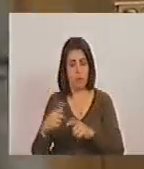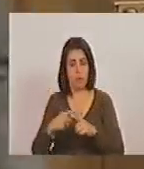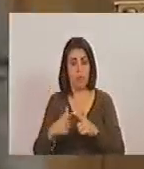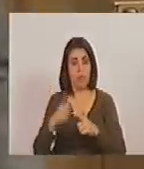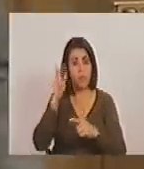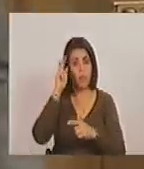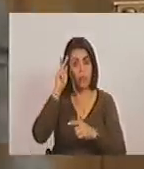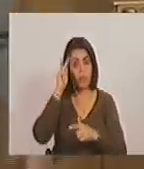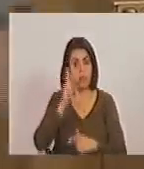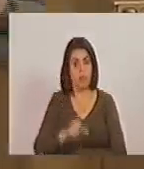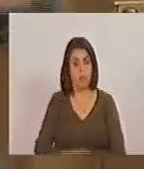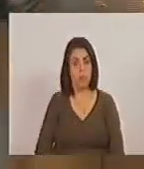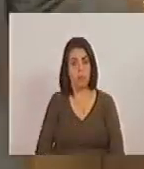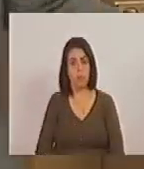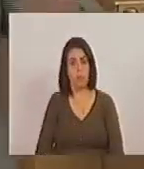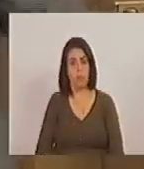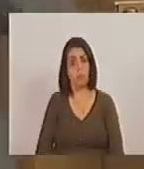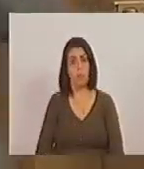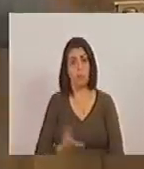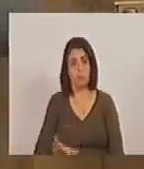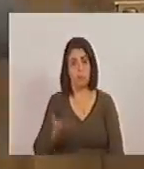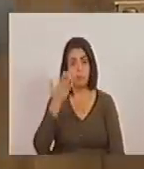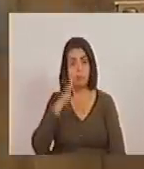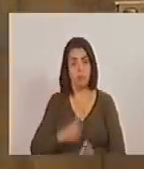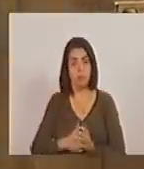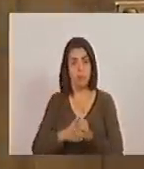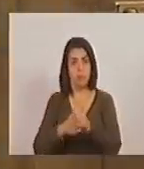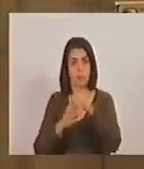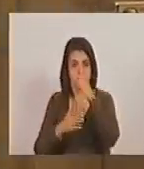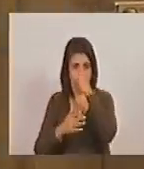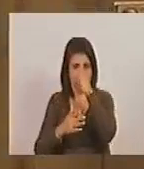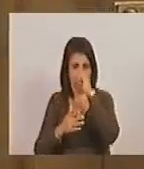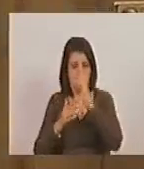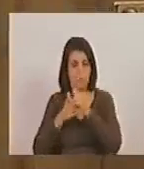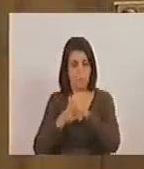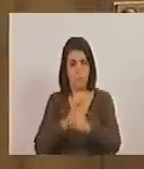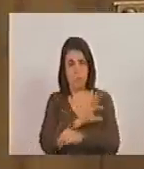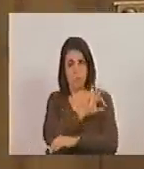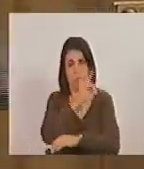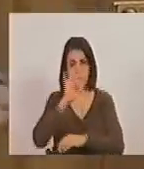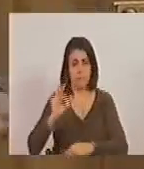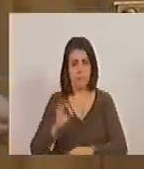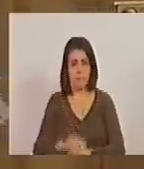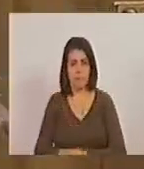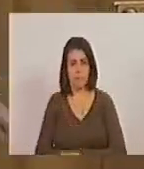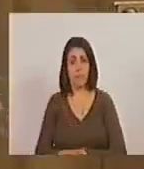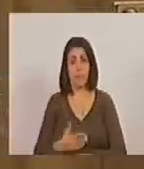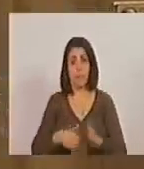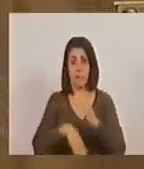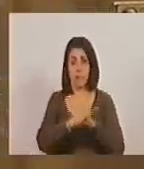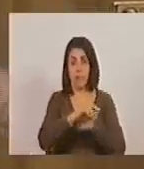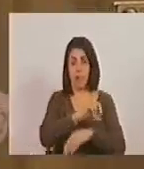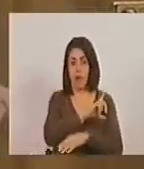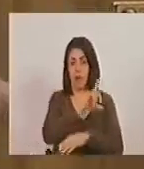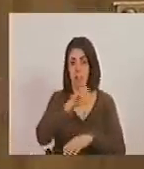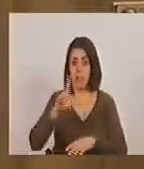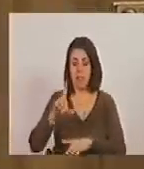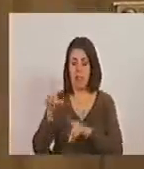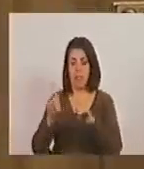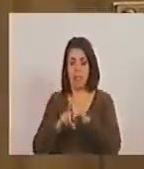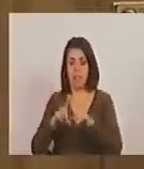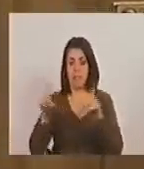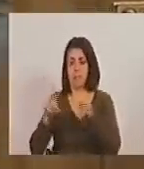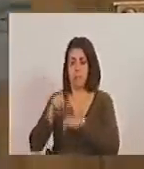Inocente Vázquez, destacado luchador barquisimetano. Se fue a Lara también y se convirtió